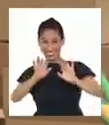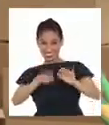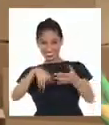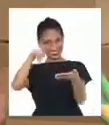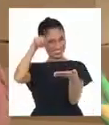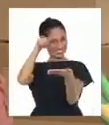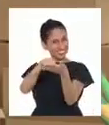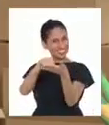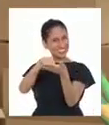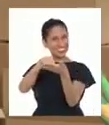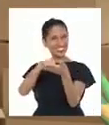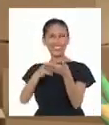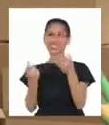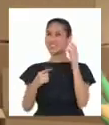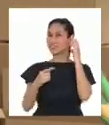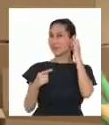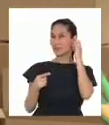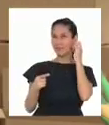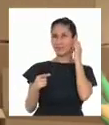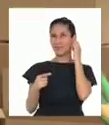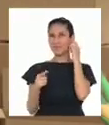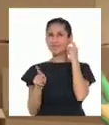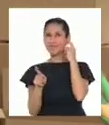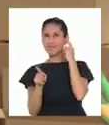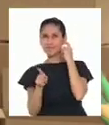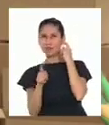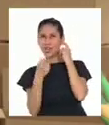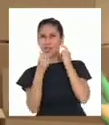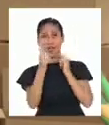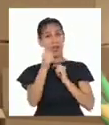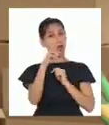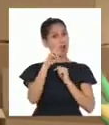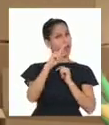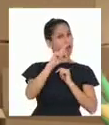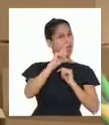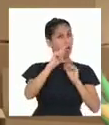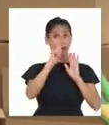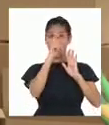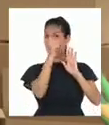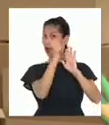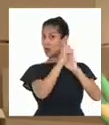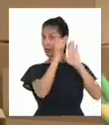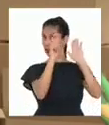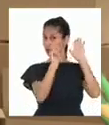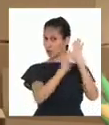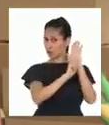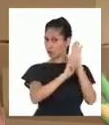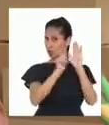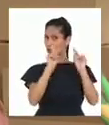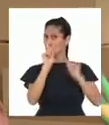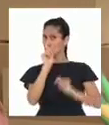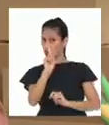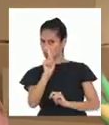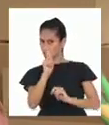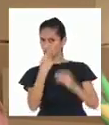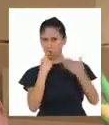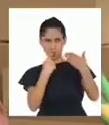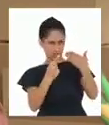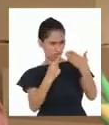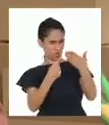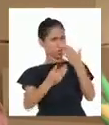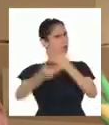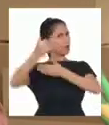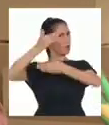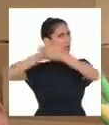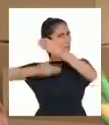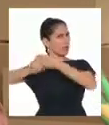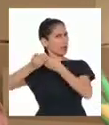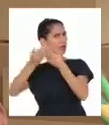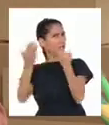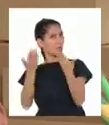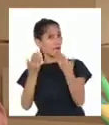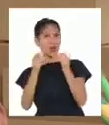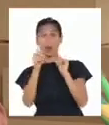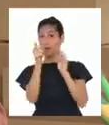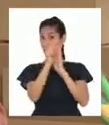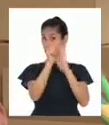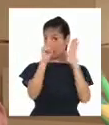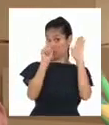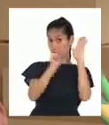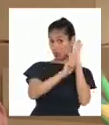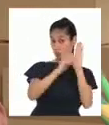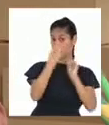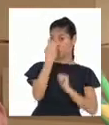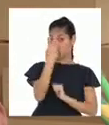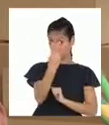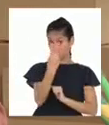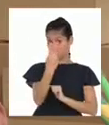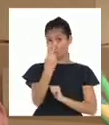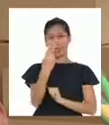de enviar. Artículo 1. La nación española es la reunión de todos los españoles de ambos hemisferios. Artículo 2. La